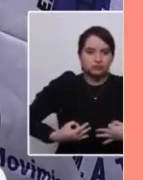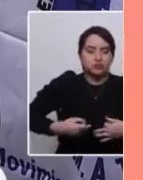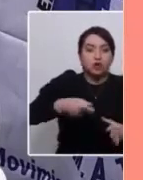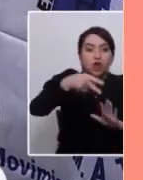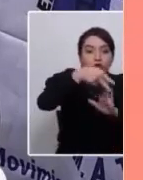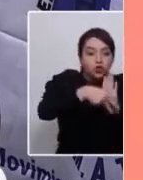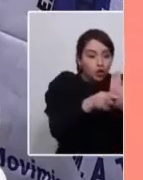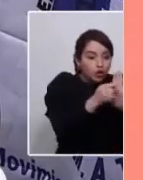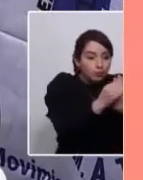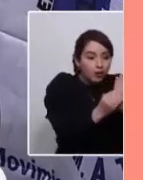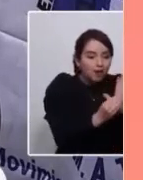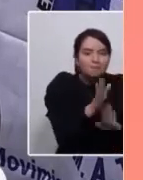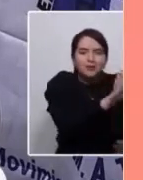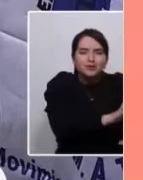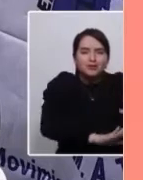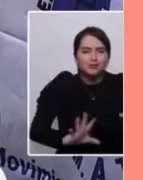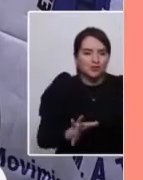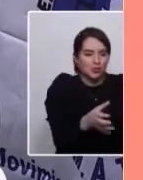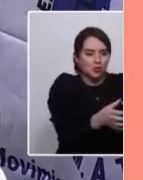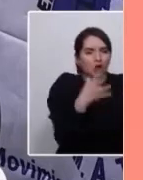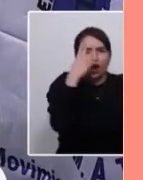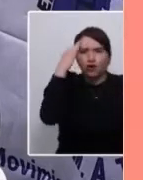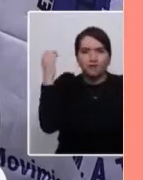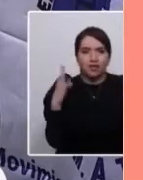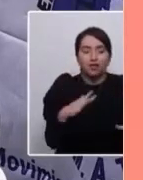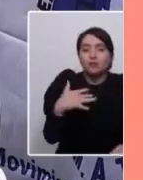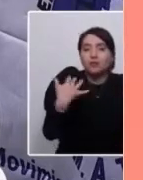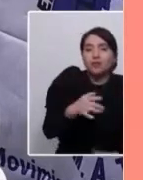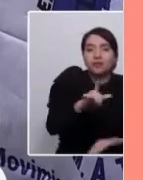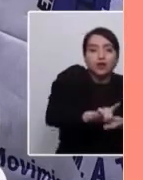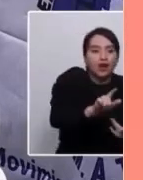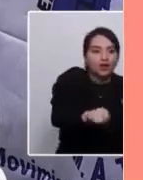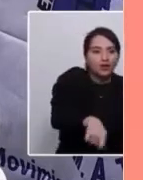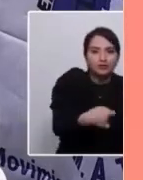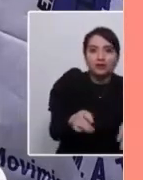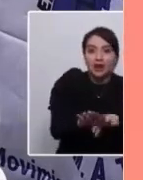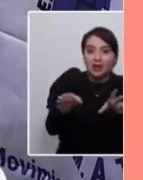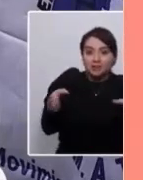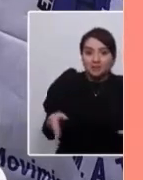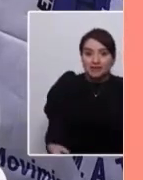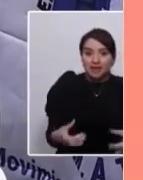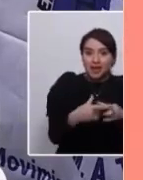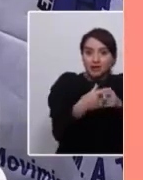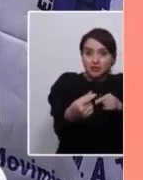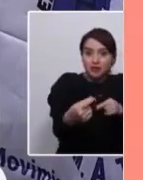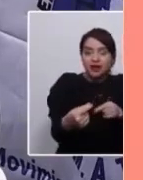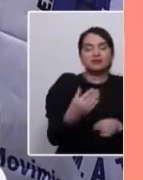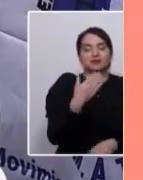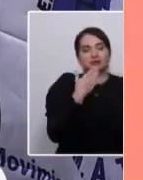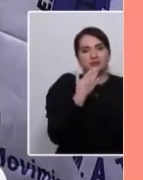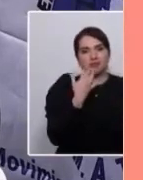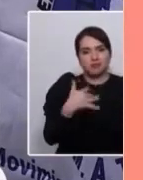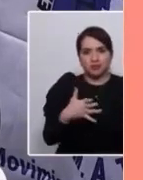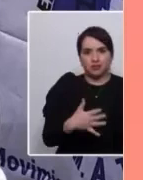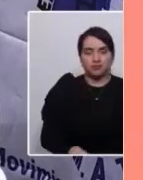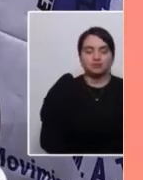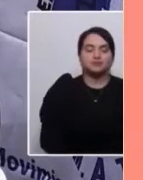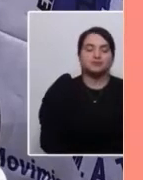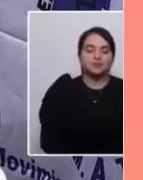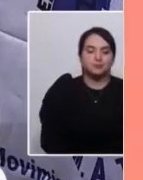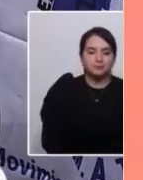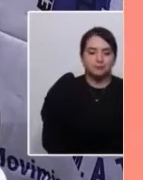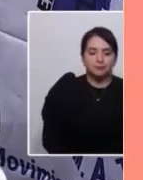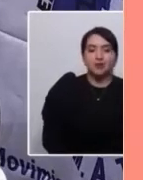200 años y mantienen su lengua, mantienen sus tradiciones, sus culturas, y también han sido discriminados. La idea de esta constitución